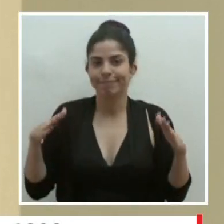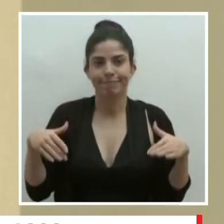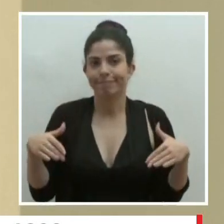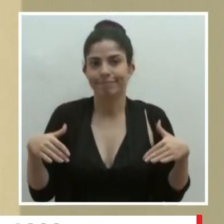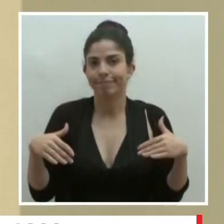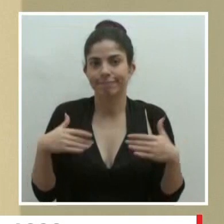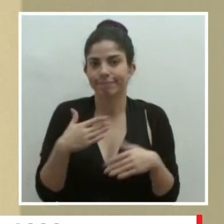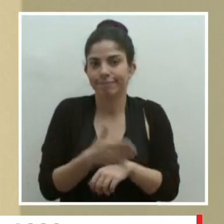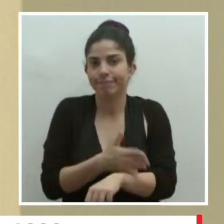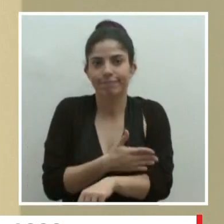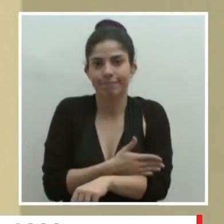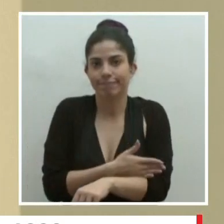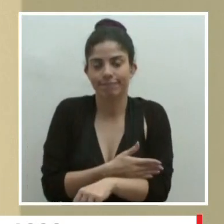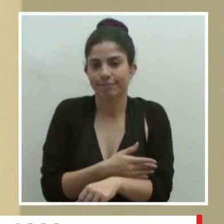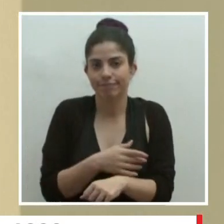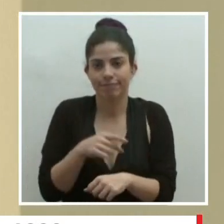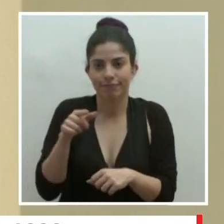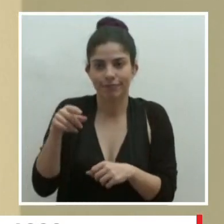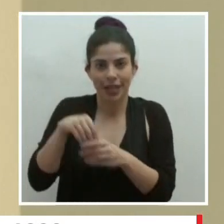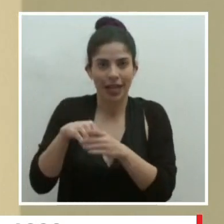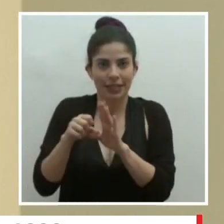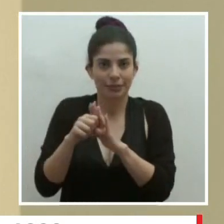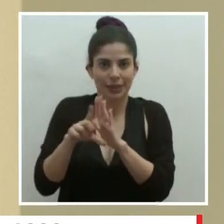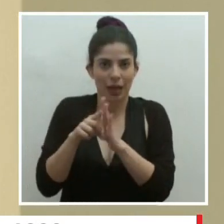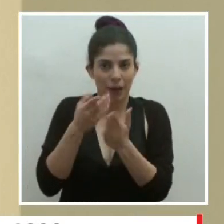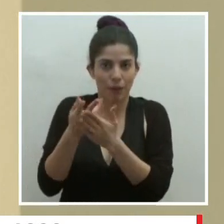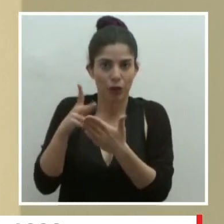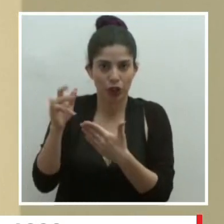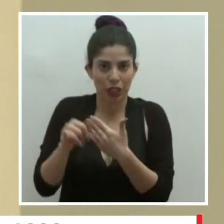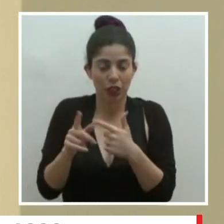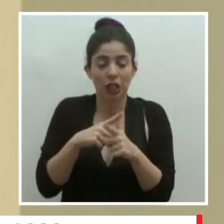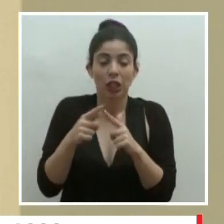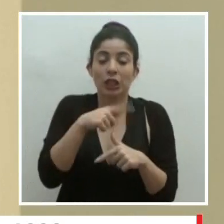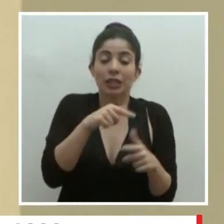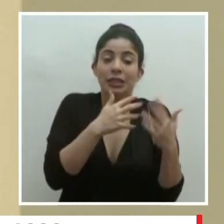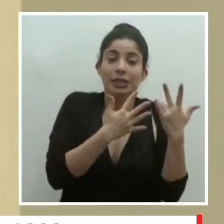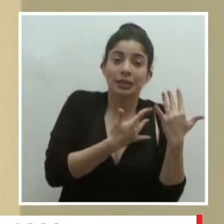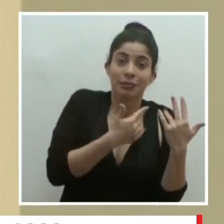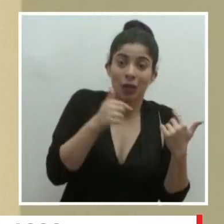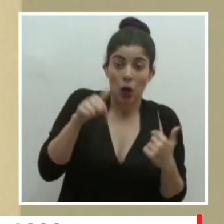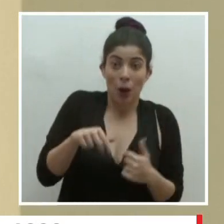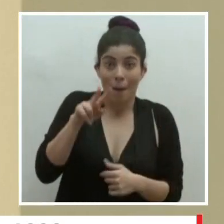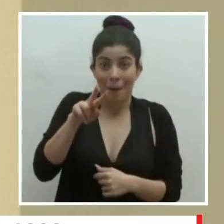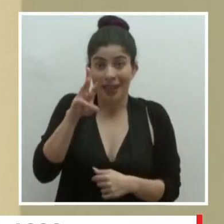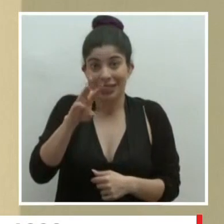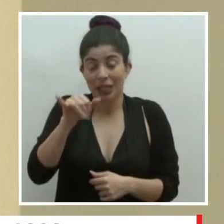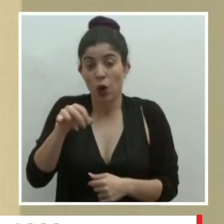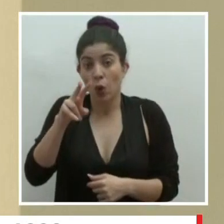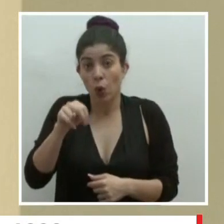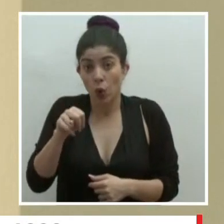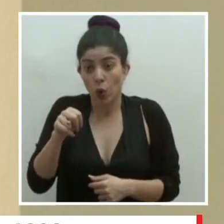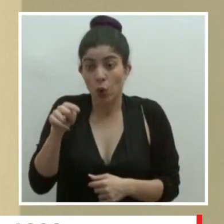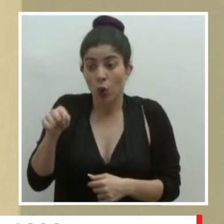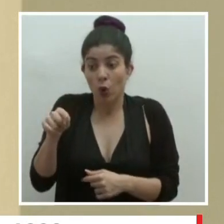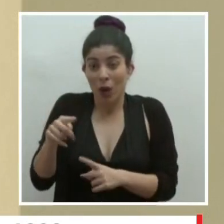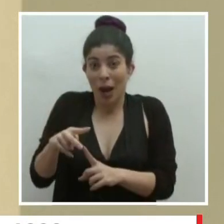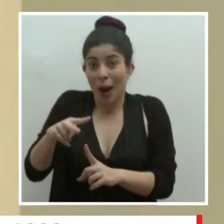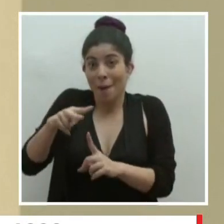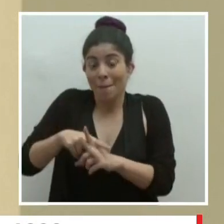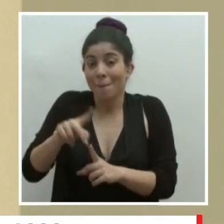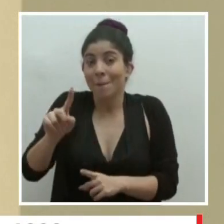ha caminado, no ha progresado en el Congreso y se vislumbra que al ser 26 de junio y la entrada en vigencia ser